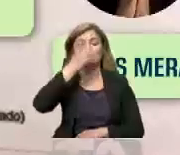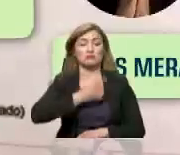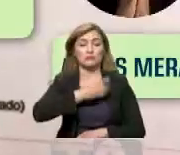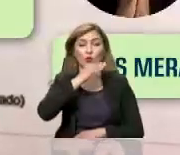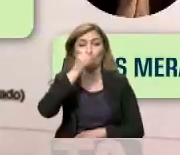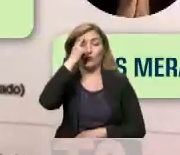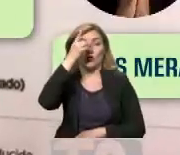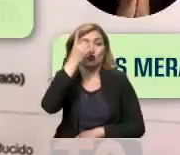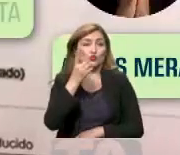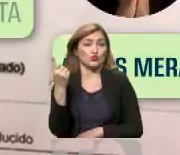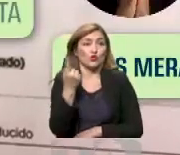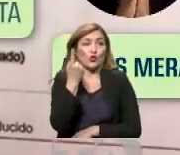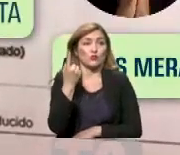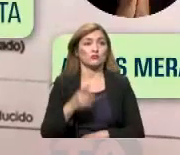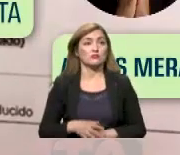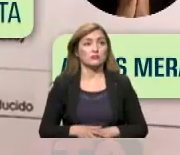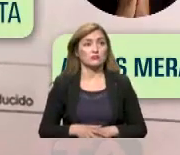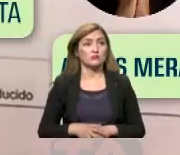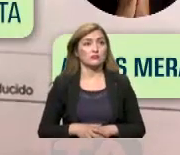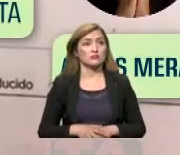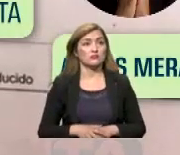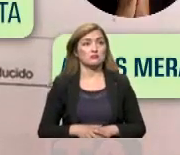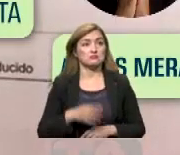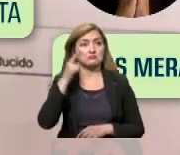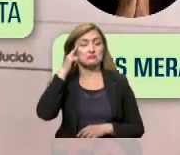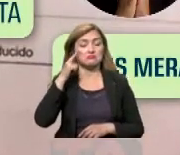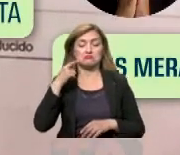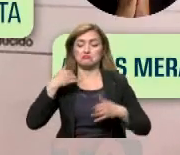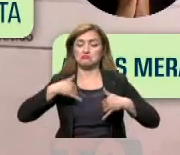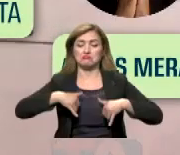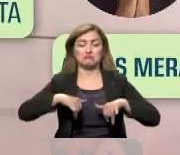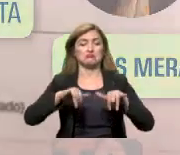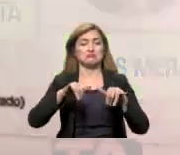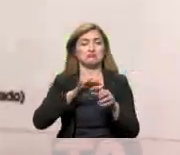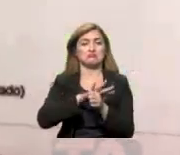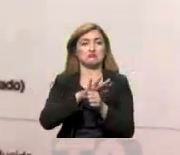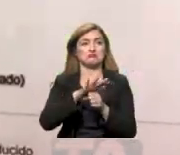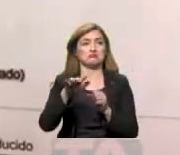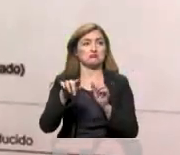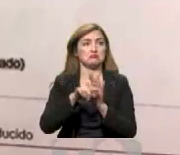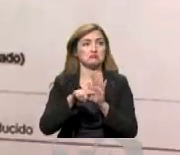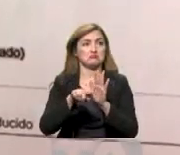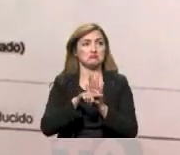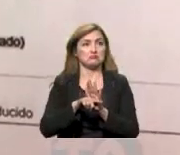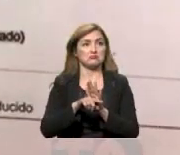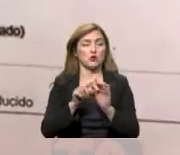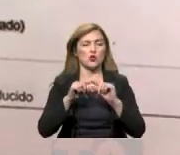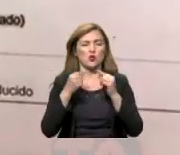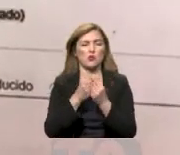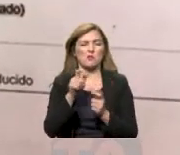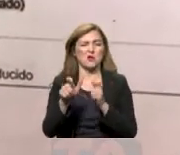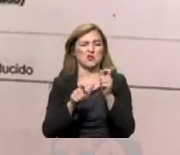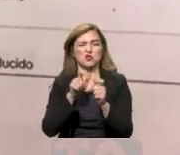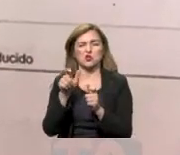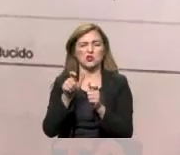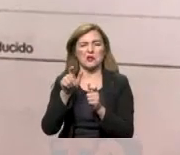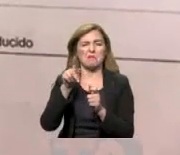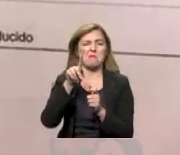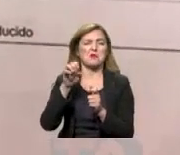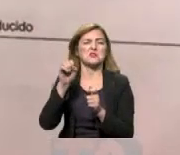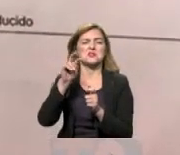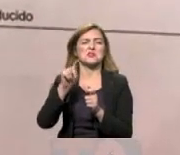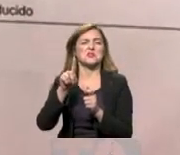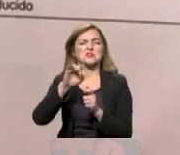solo y añade. Piensa que si esto sigue su legado histórico se afecta. Poco de pendejos que creen que Solís es